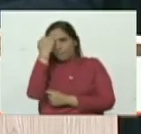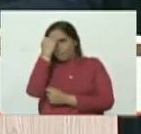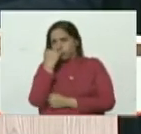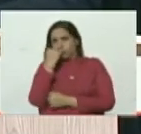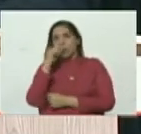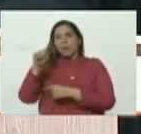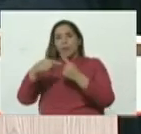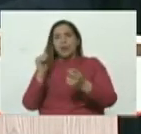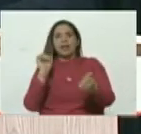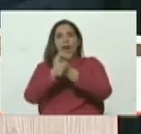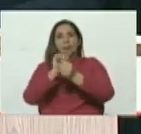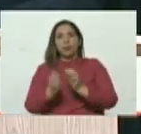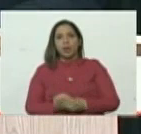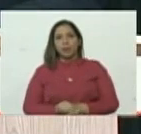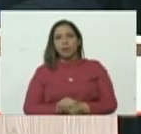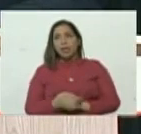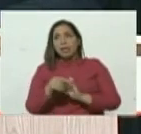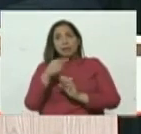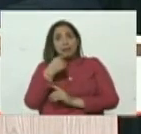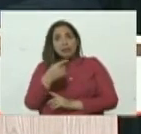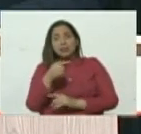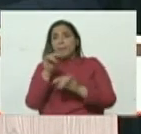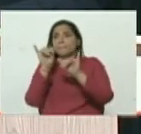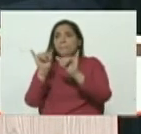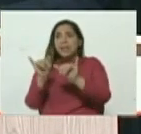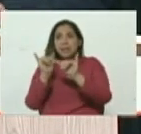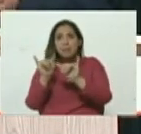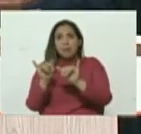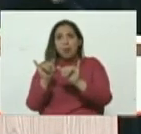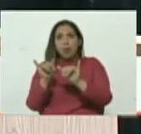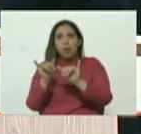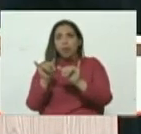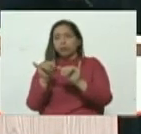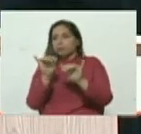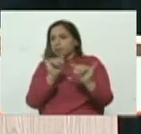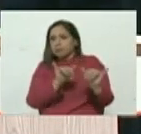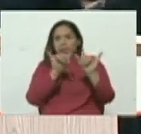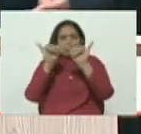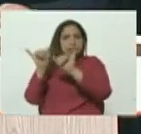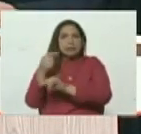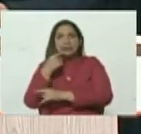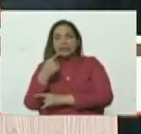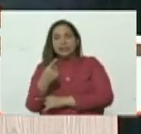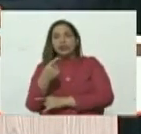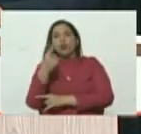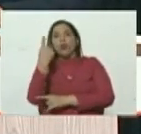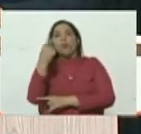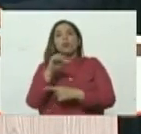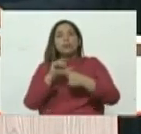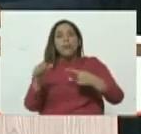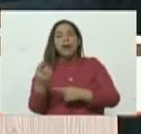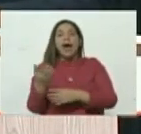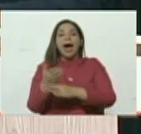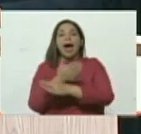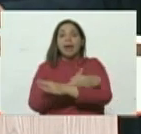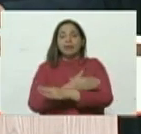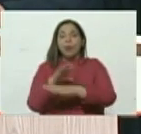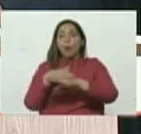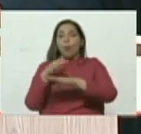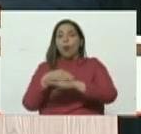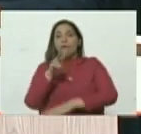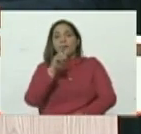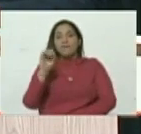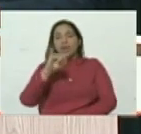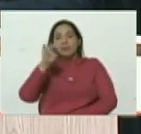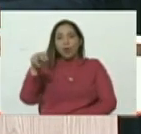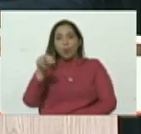capturado. Y dice lo mismo. Dice exactamente lo que había dicho una semana antes en una reunión el jueves 20 de